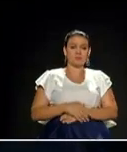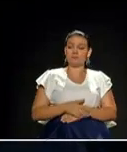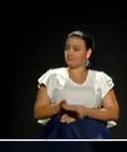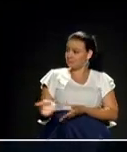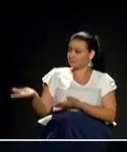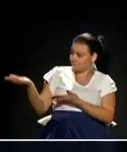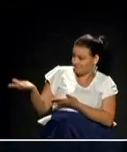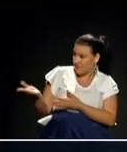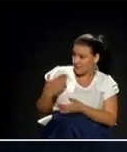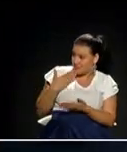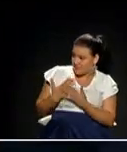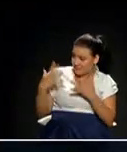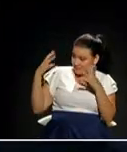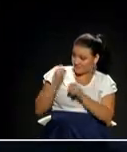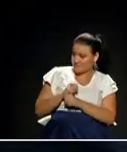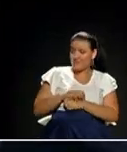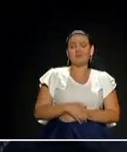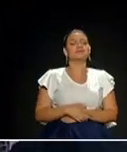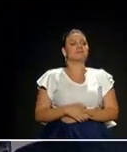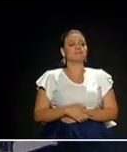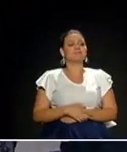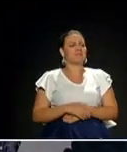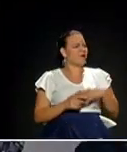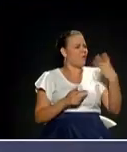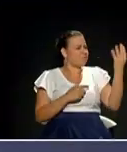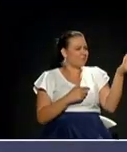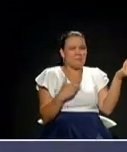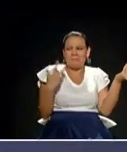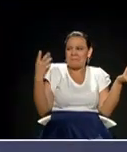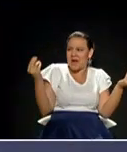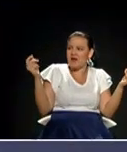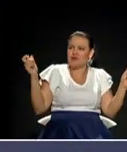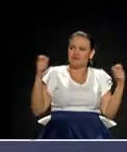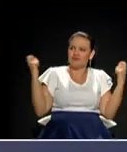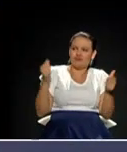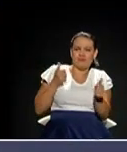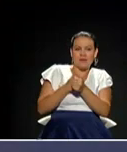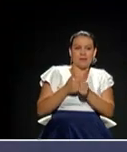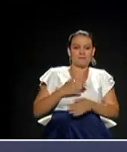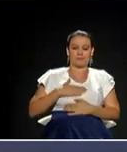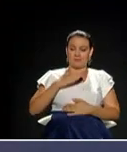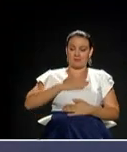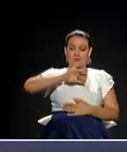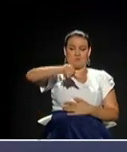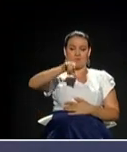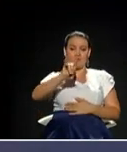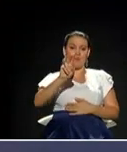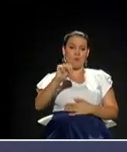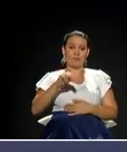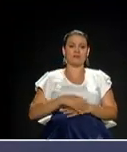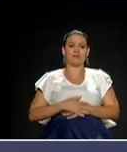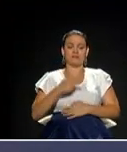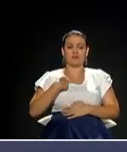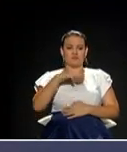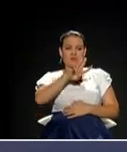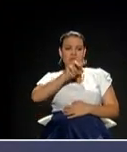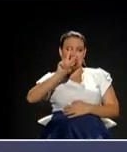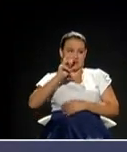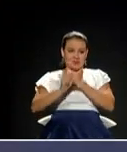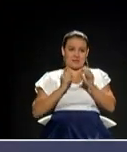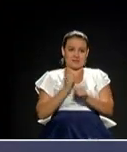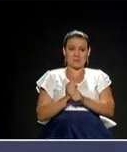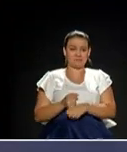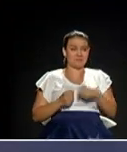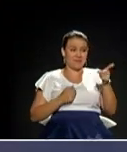contienda a todos del equipo de trabajo de cada campaña soy cuando hay valderrama tengo 43 años estoy casado con elena